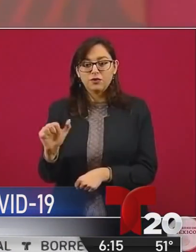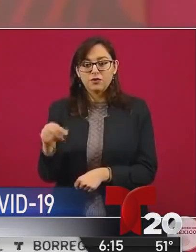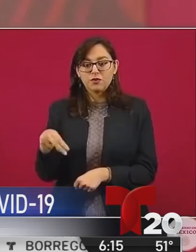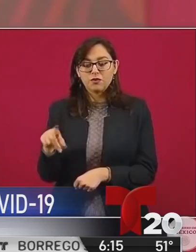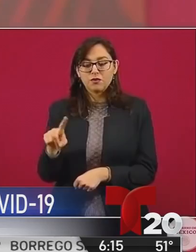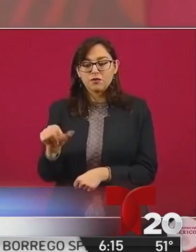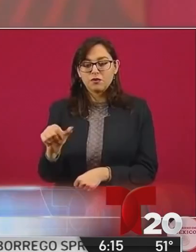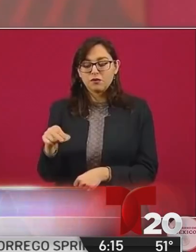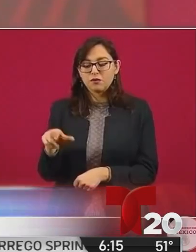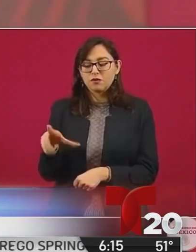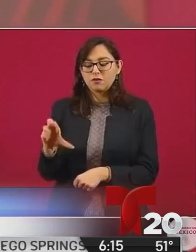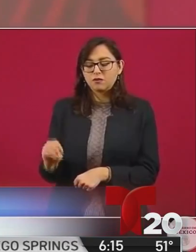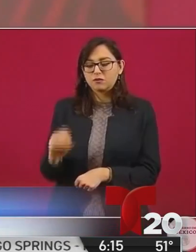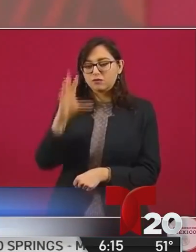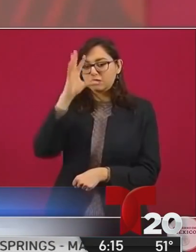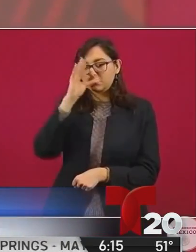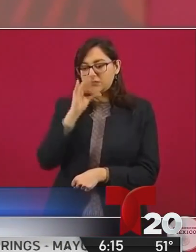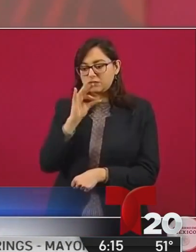algo